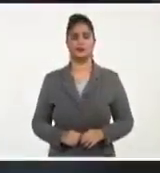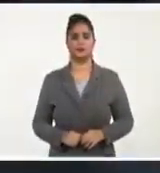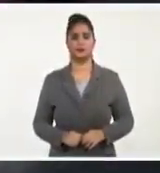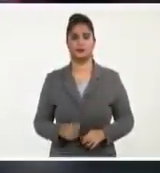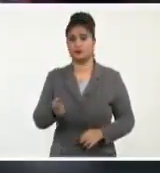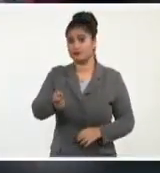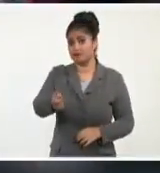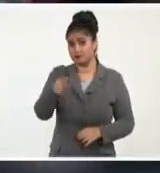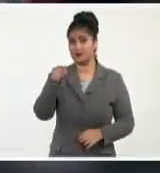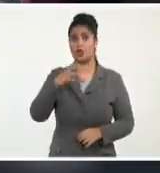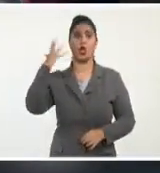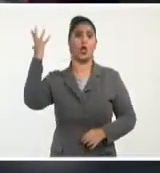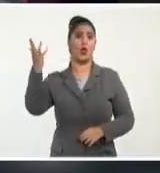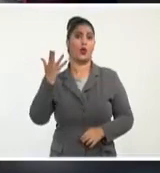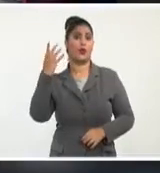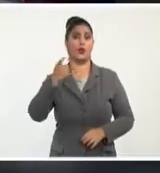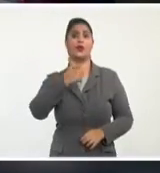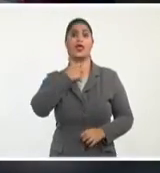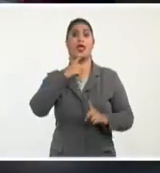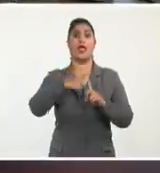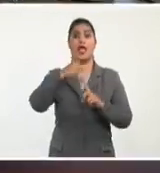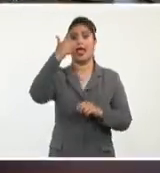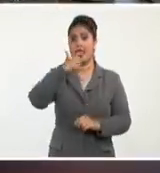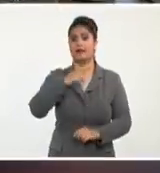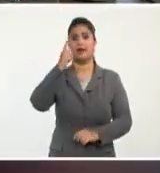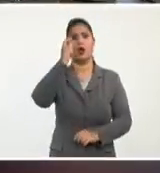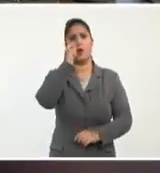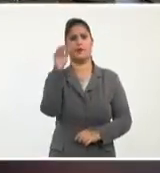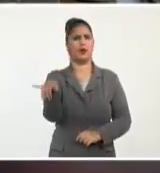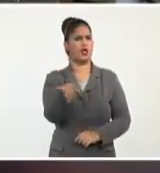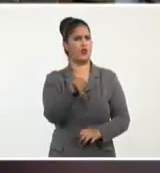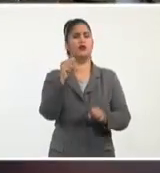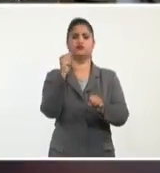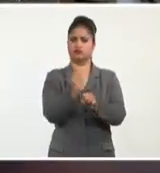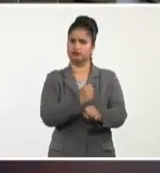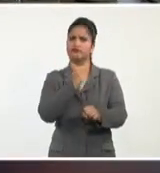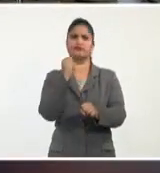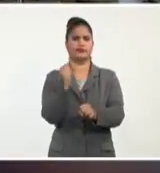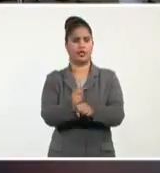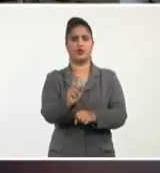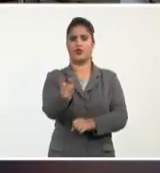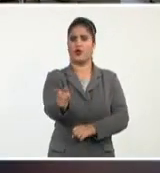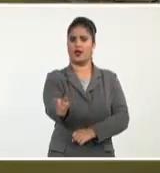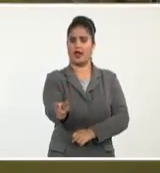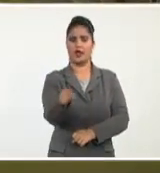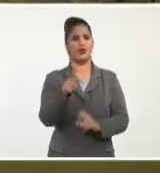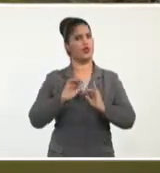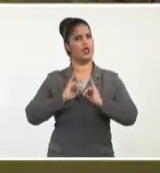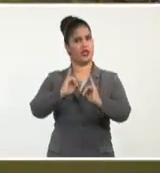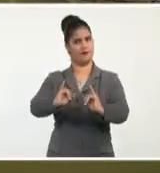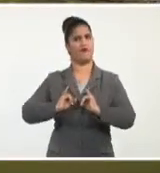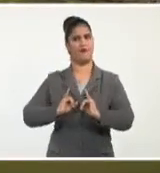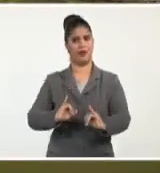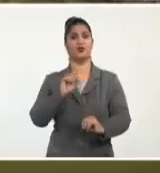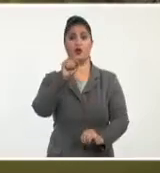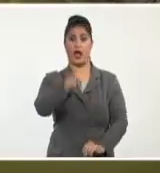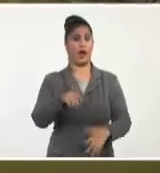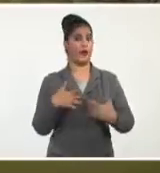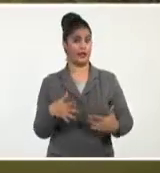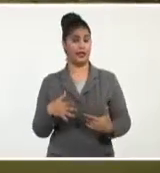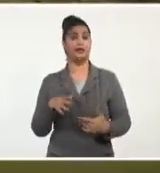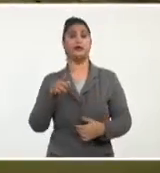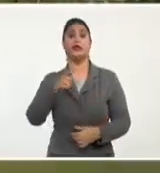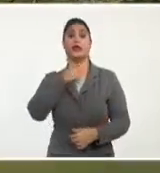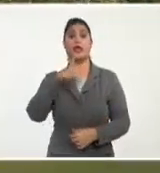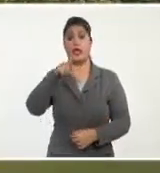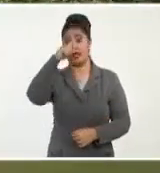experiencia. Pero ahora se mantiene activo y listo para trasladar sus equipos hacia un sitio más seguro si bajo la intensidad de las